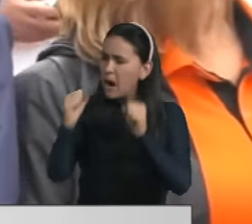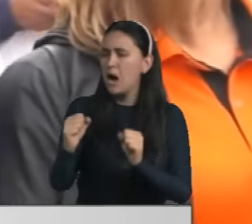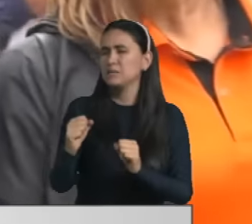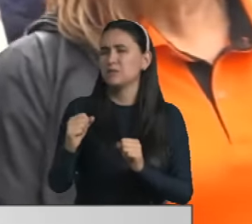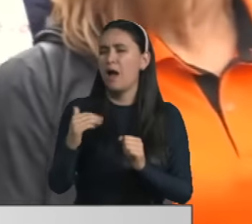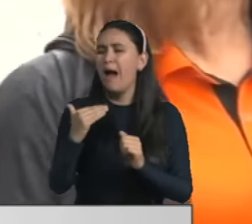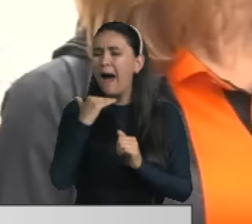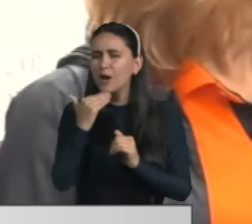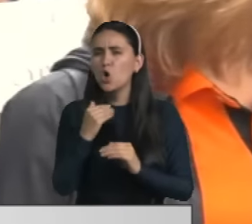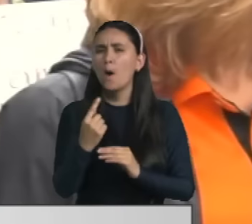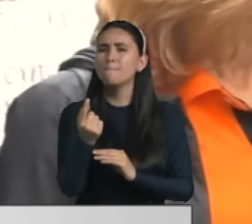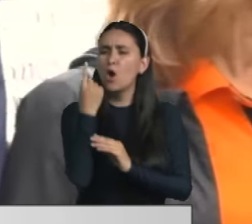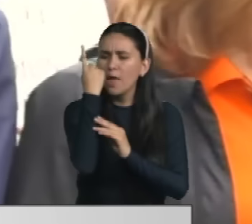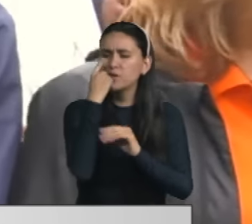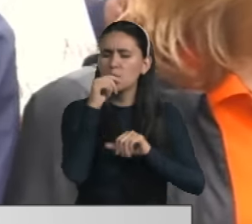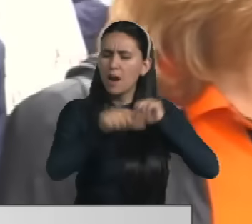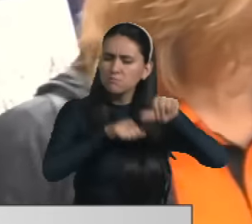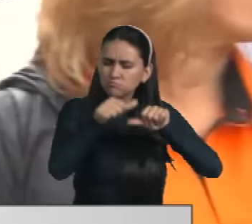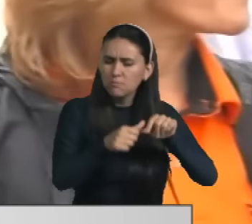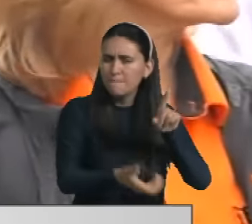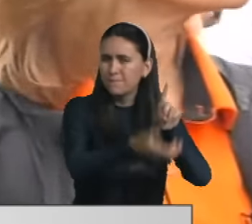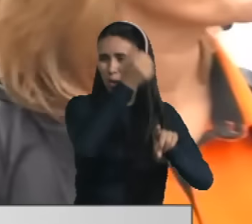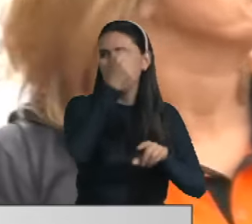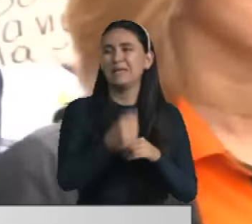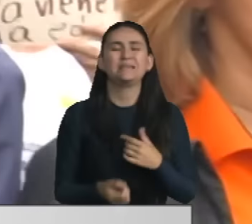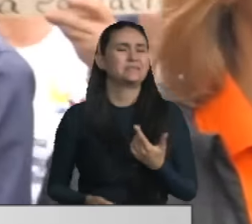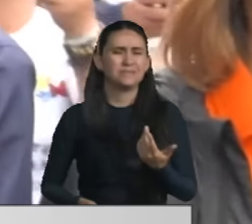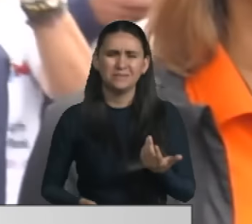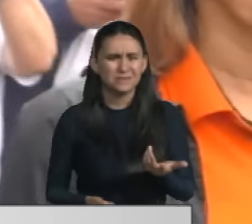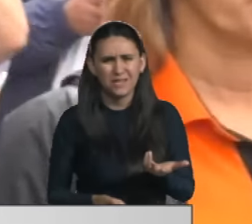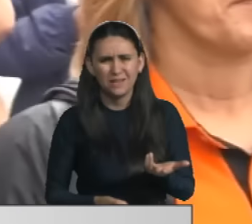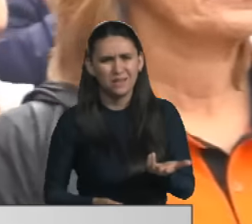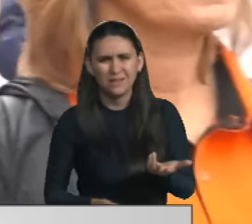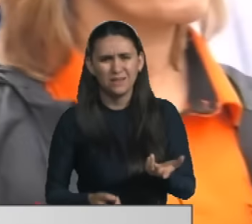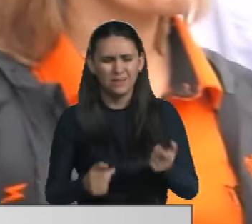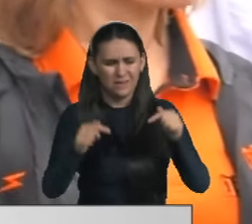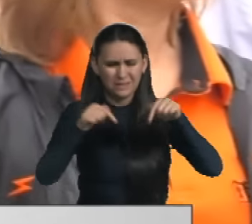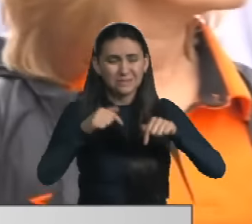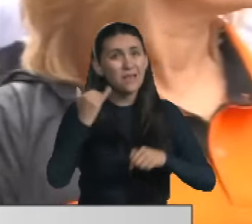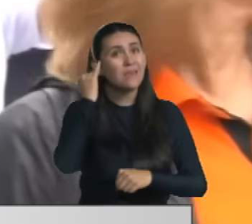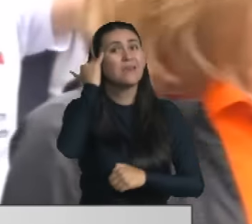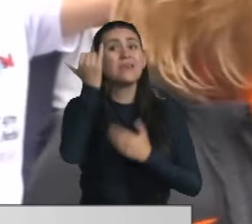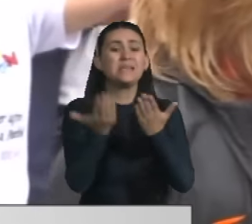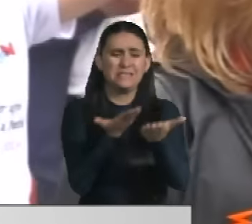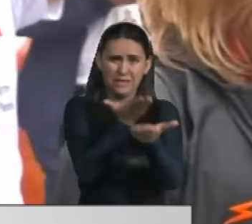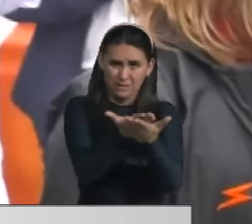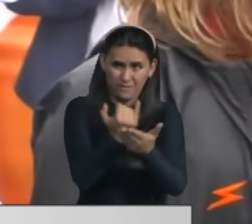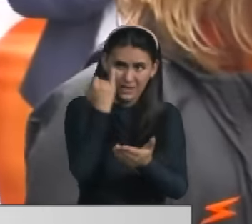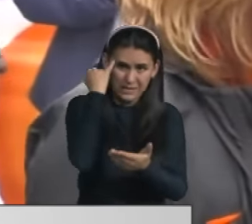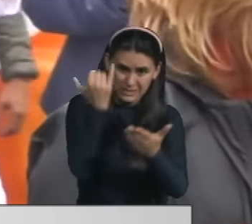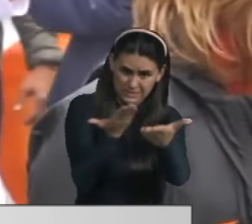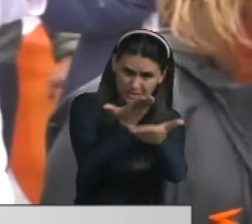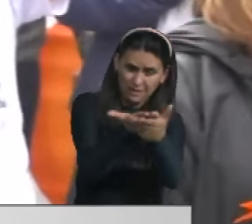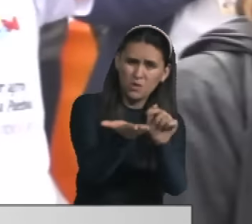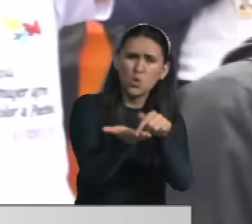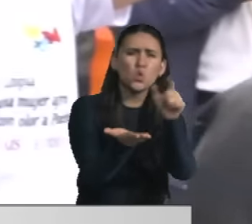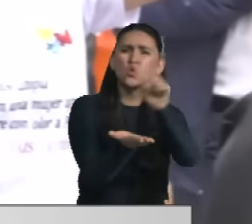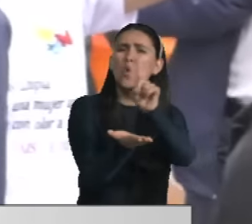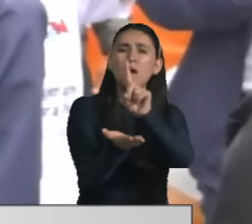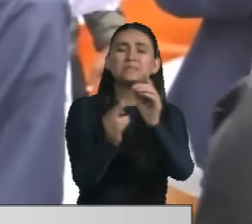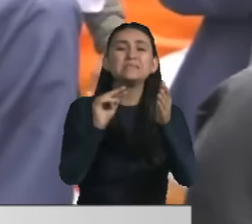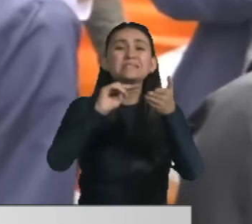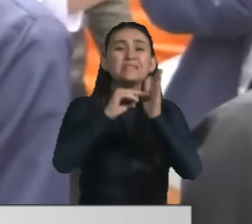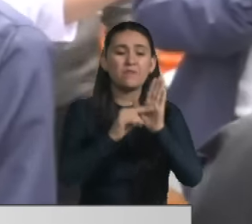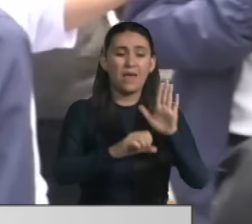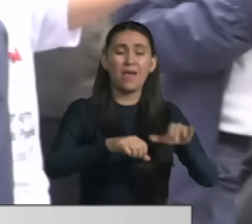políticos para que las iniciativas se adelanten. No, pero es que este no es para iniciativa, aquí no hay ningún adelanto, aquí lo que hay es una